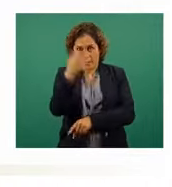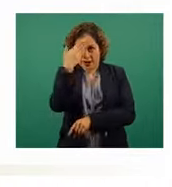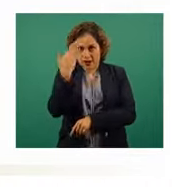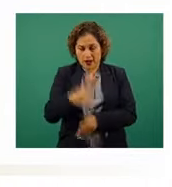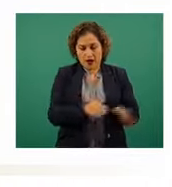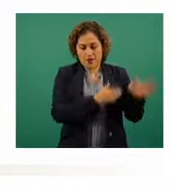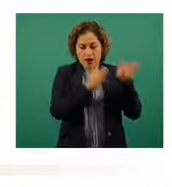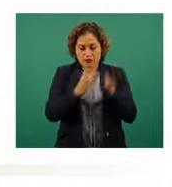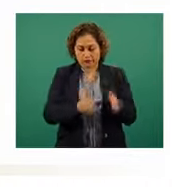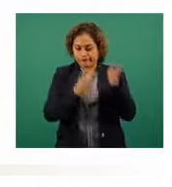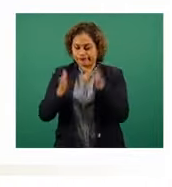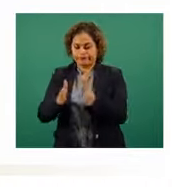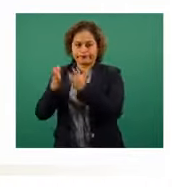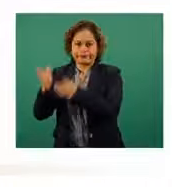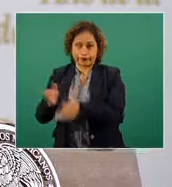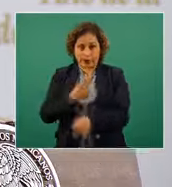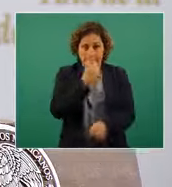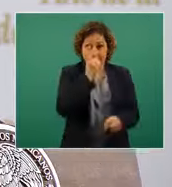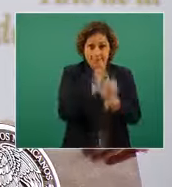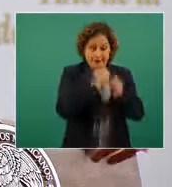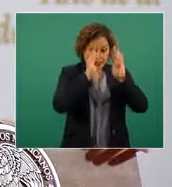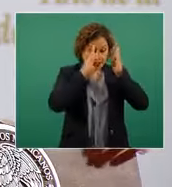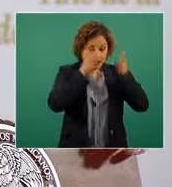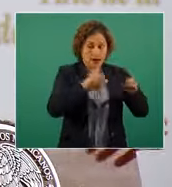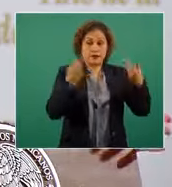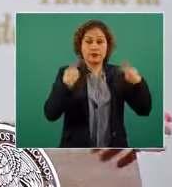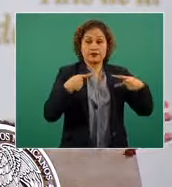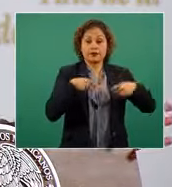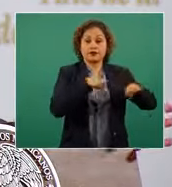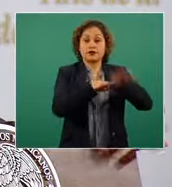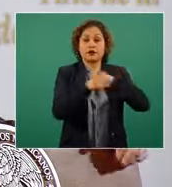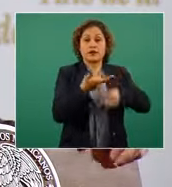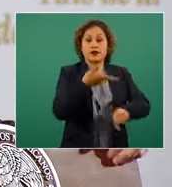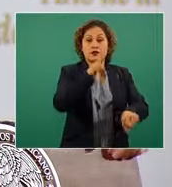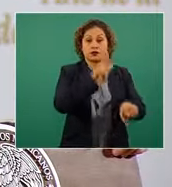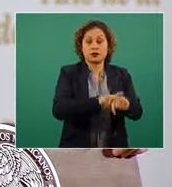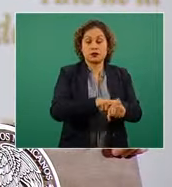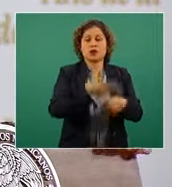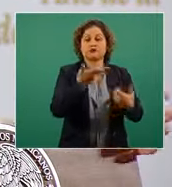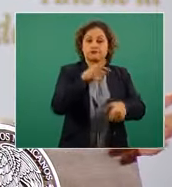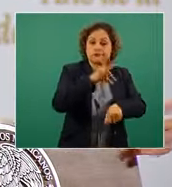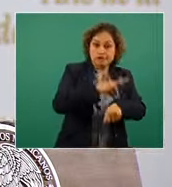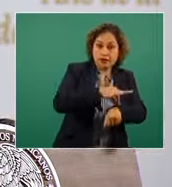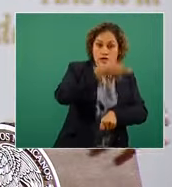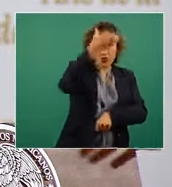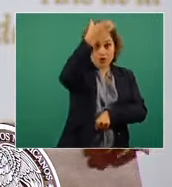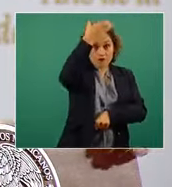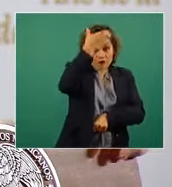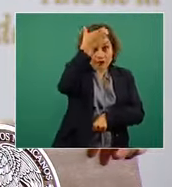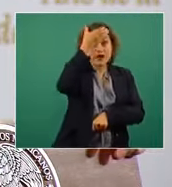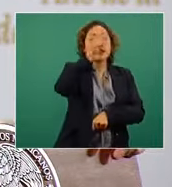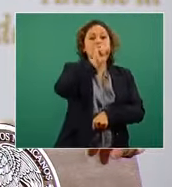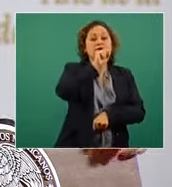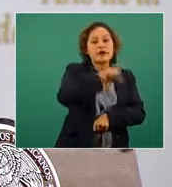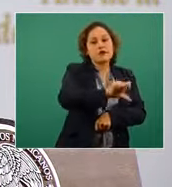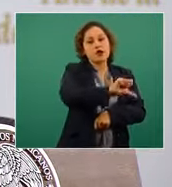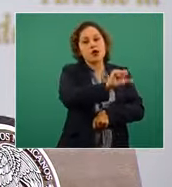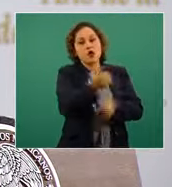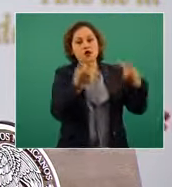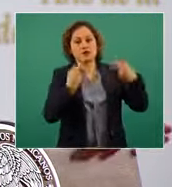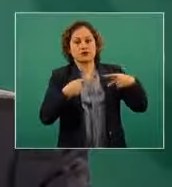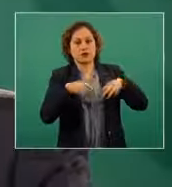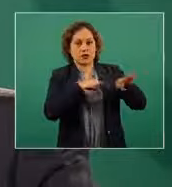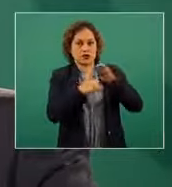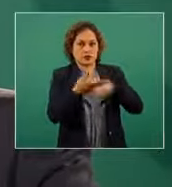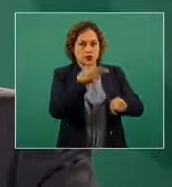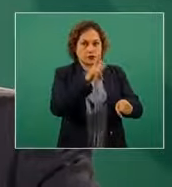está dirigida a personal de salud, no solamente médicos, médicas, enfermeras y enfermeros, sino 11 categorías laborales, tanto